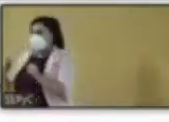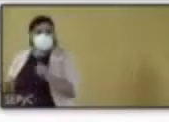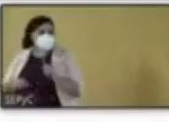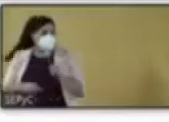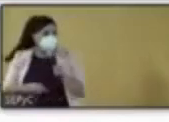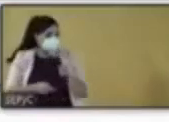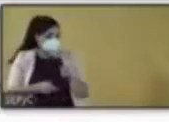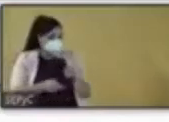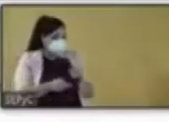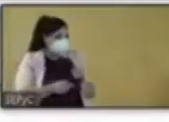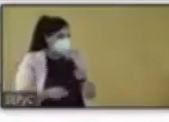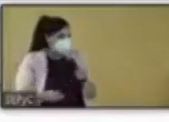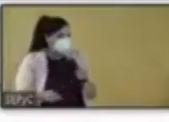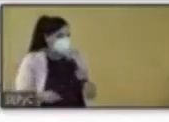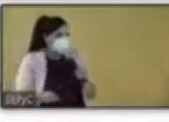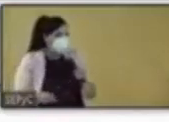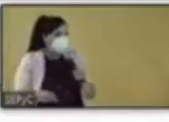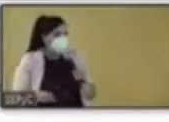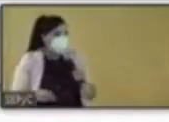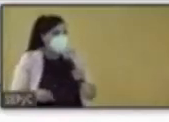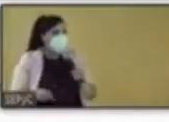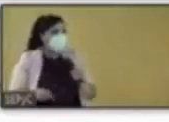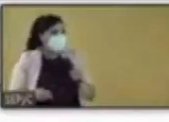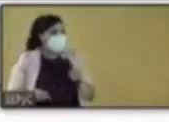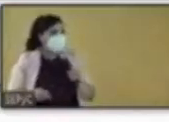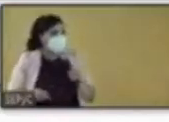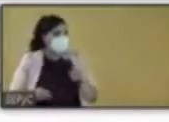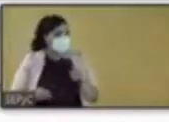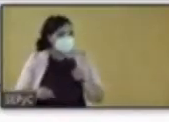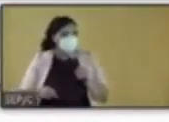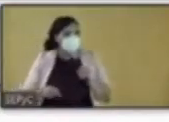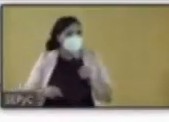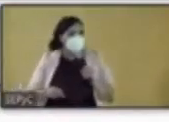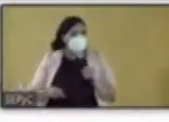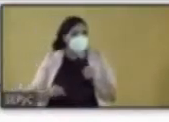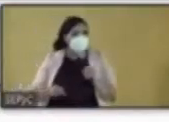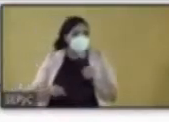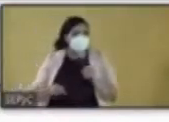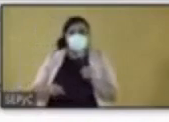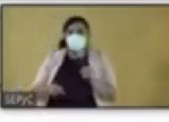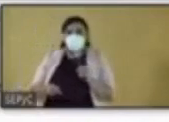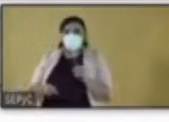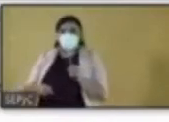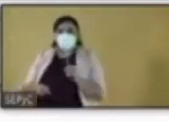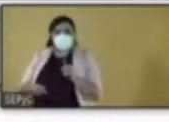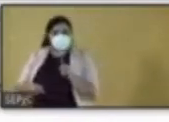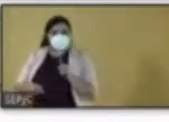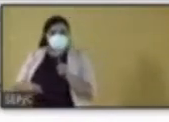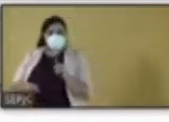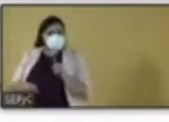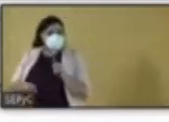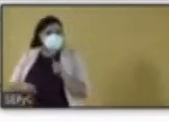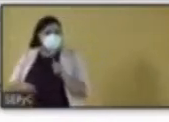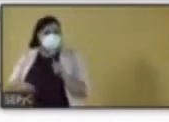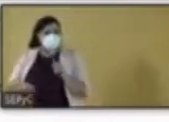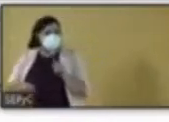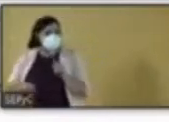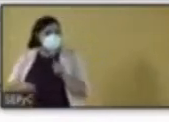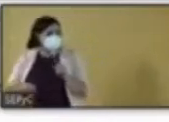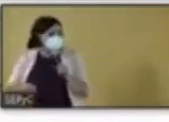ambos en este apartado. No identificamos por qué concepto o cuál corresponde a uno u otro, únicamente